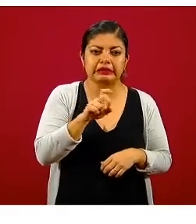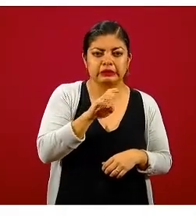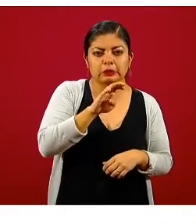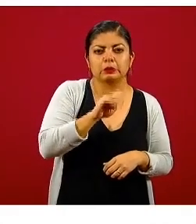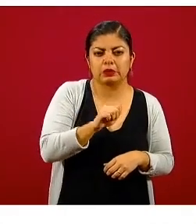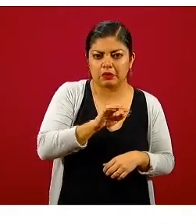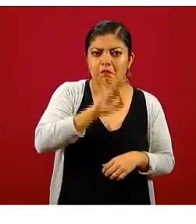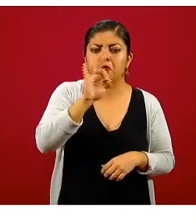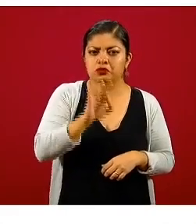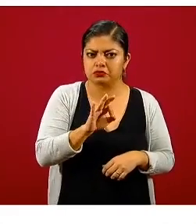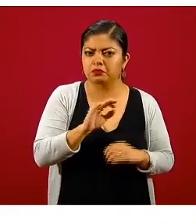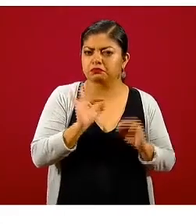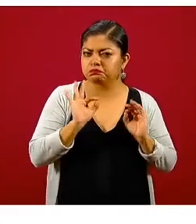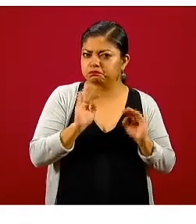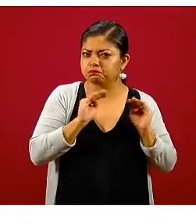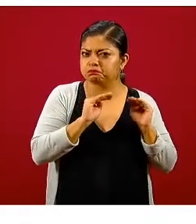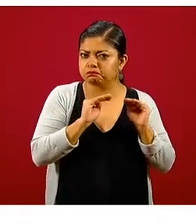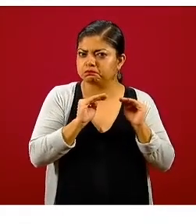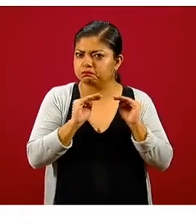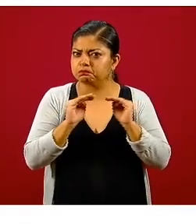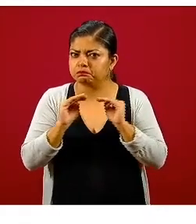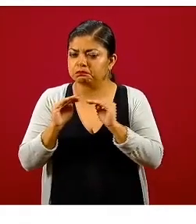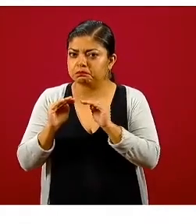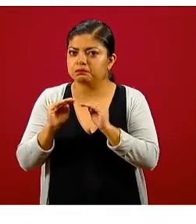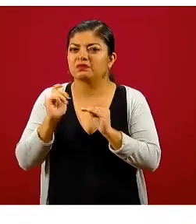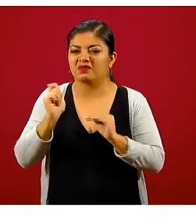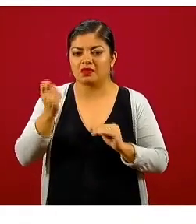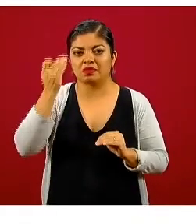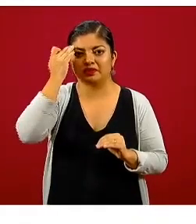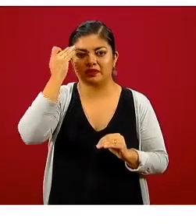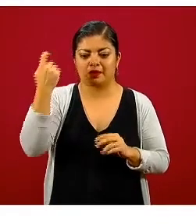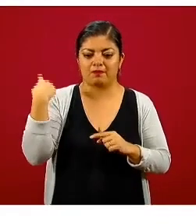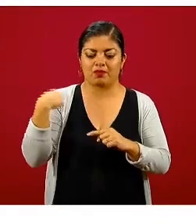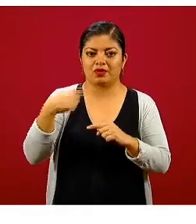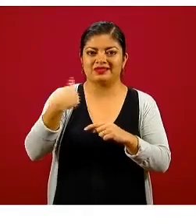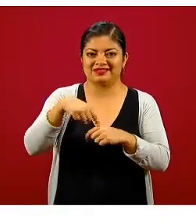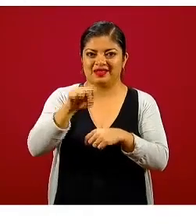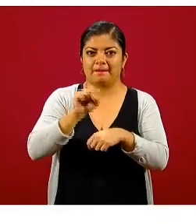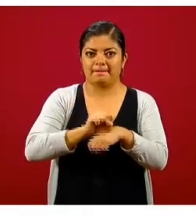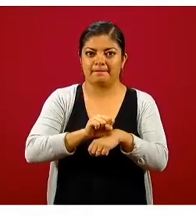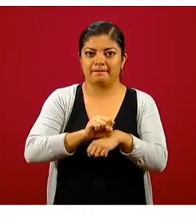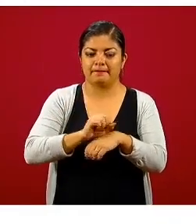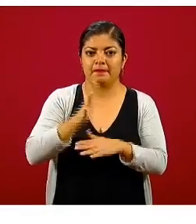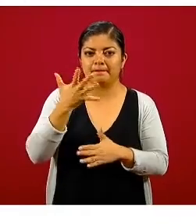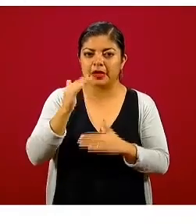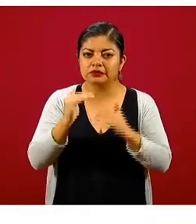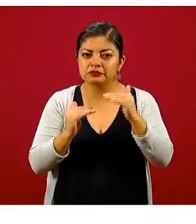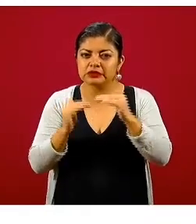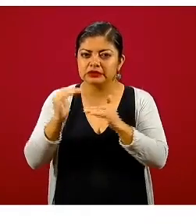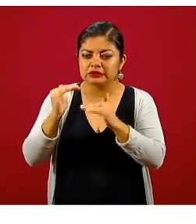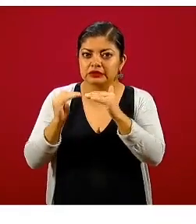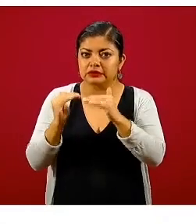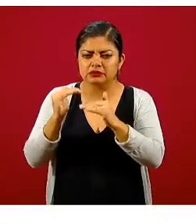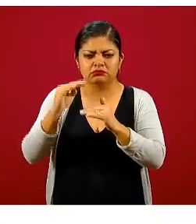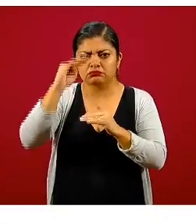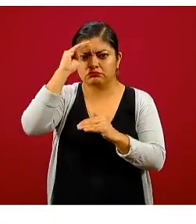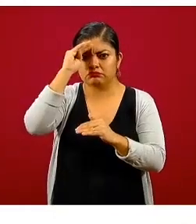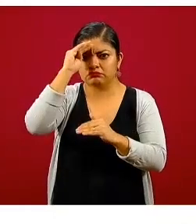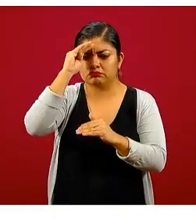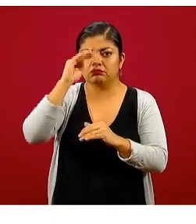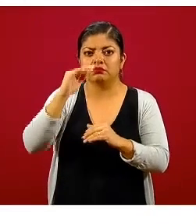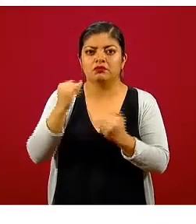37-39% es el que se ha mantenido prácticamente durante la última semana, es decir, el balance entre pacientes que